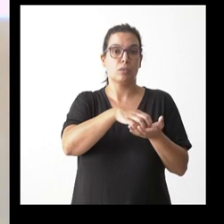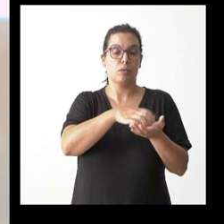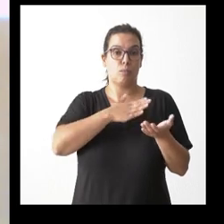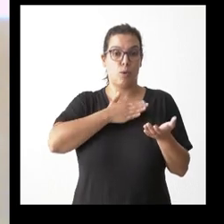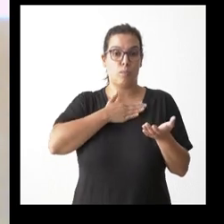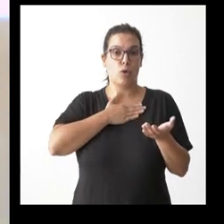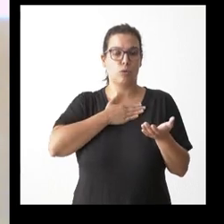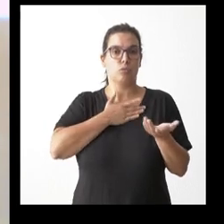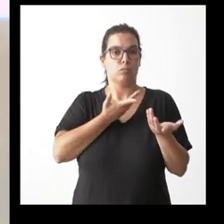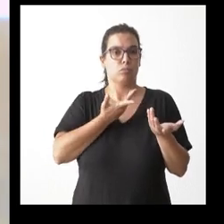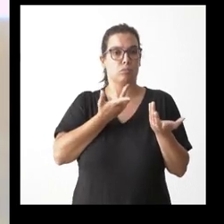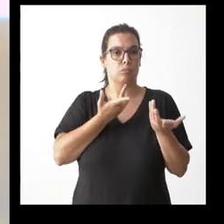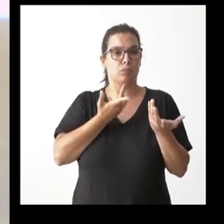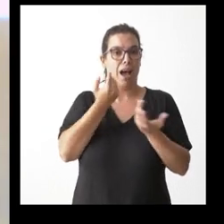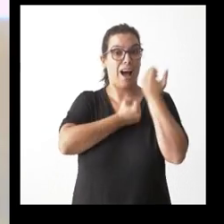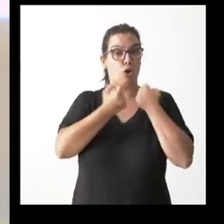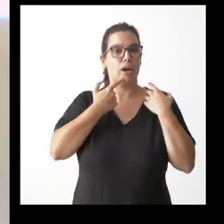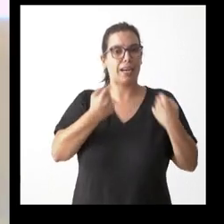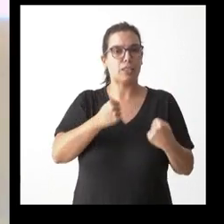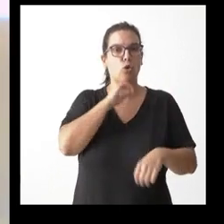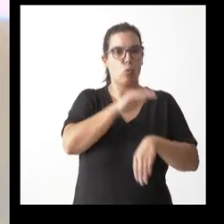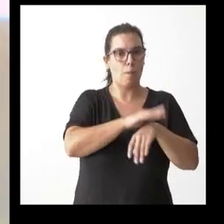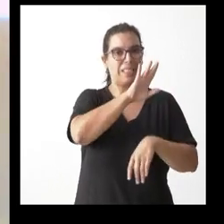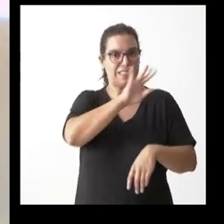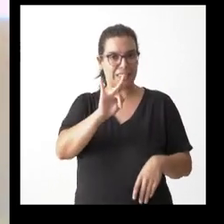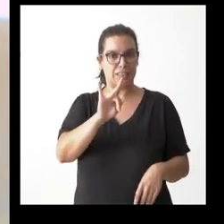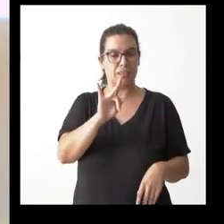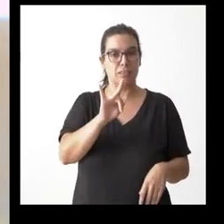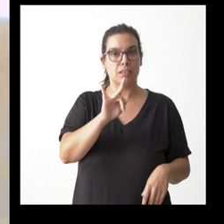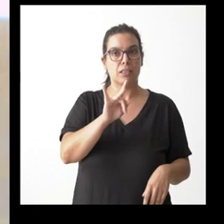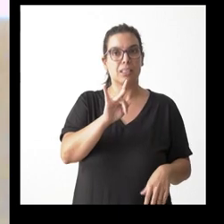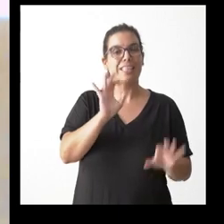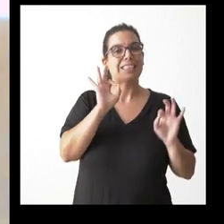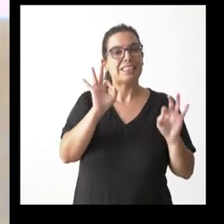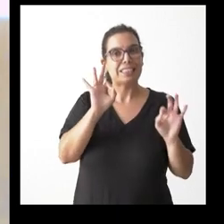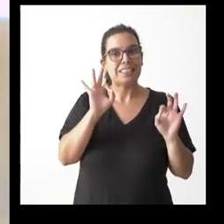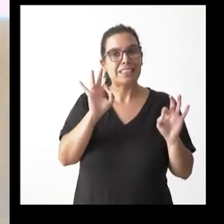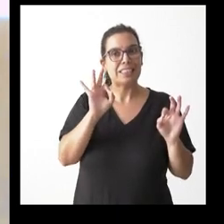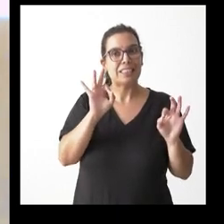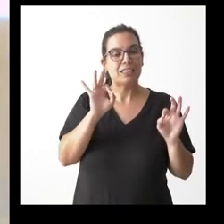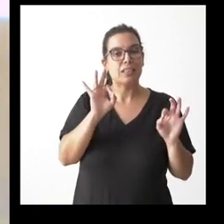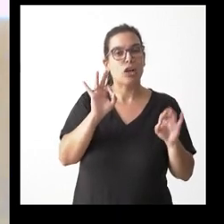las normas de ahorro energético del Gobierno, y especialmente